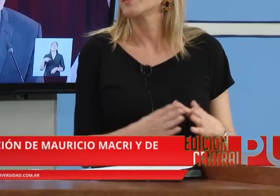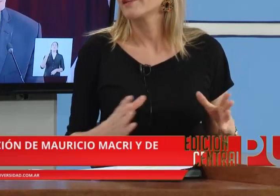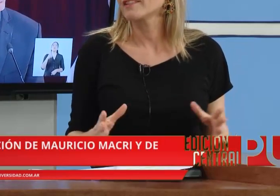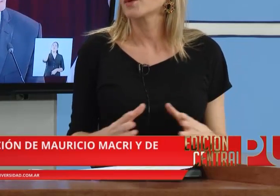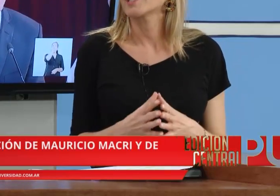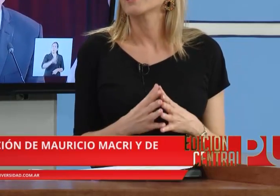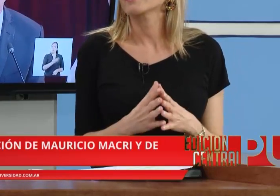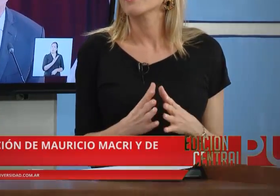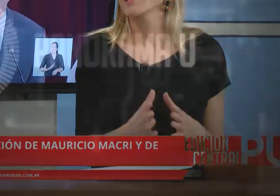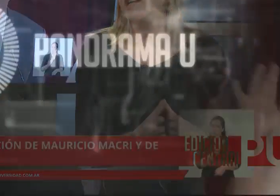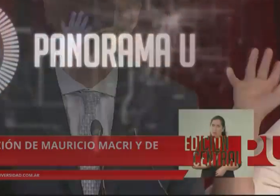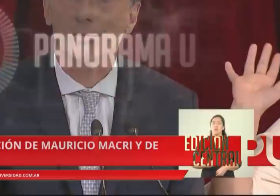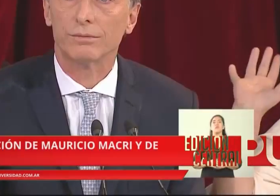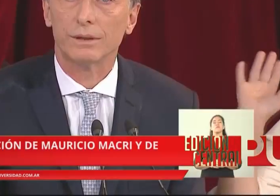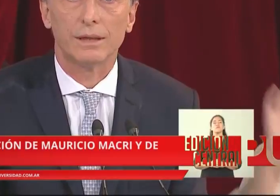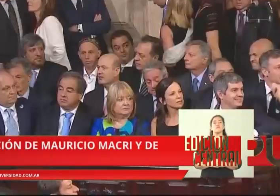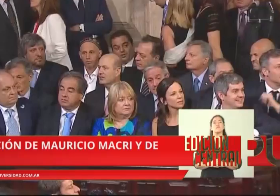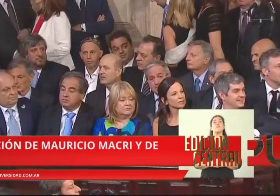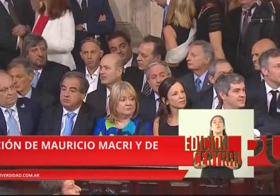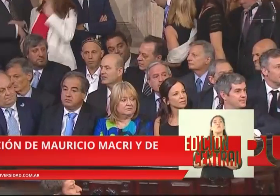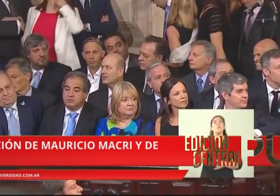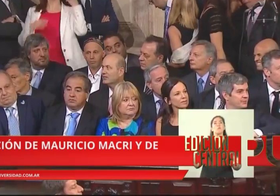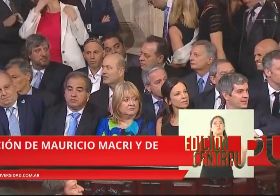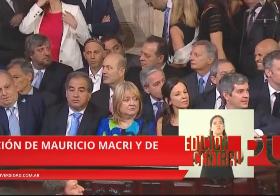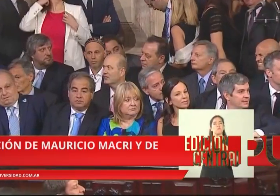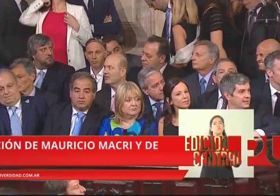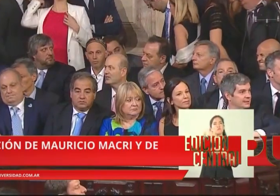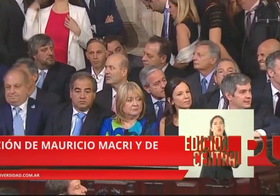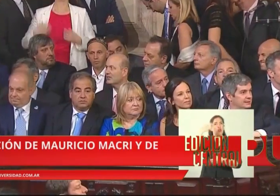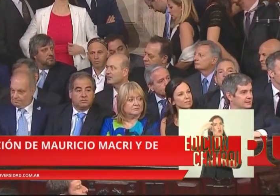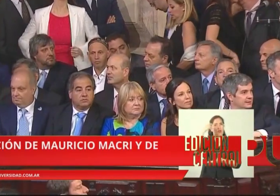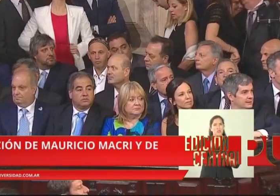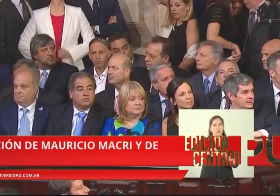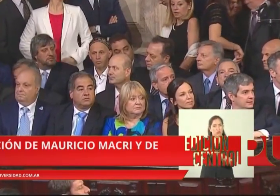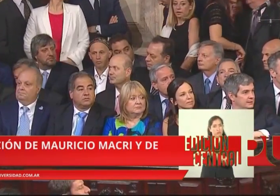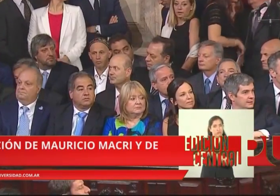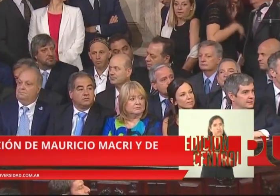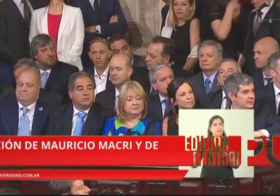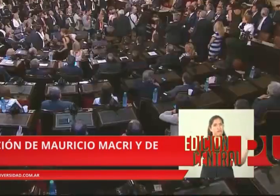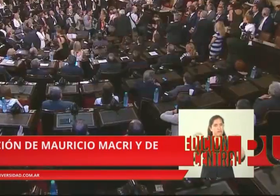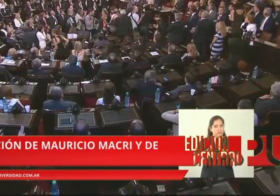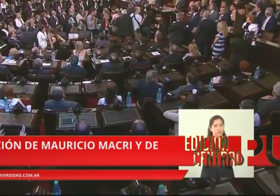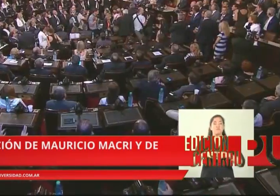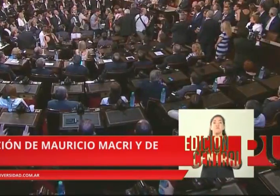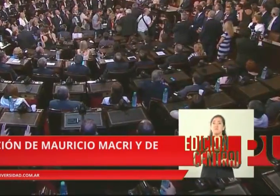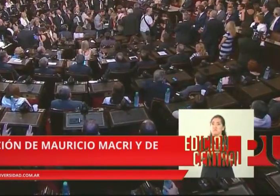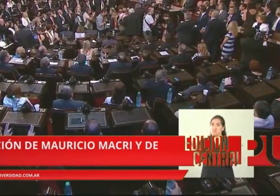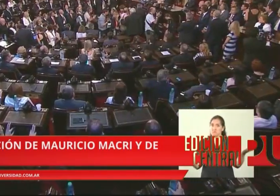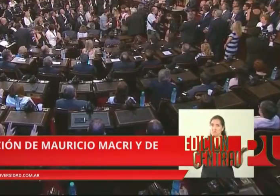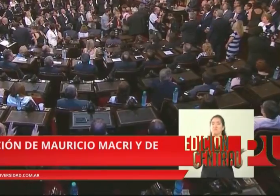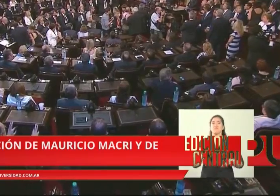una competencia, una guerra de egos, sino que se le entiende desde el servicio, desde un grupo de